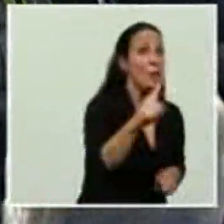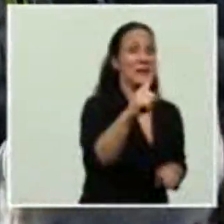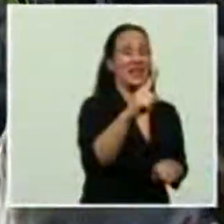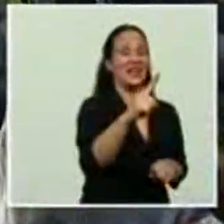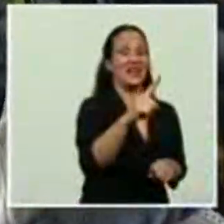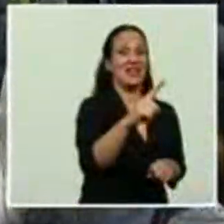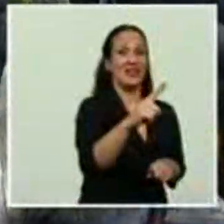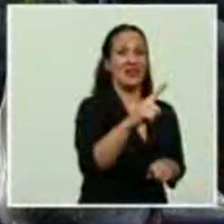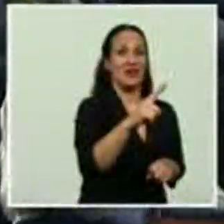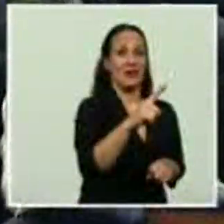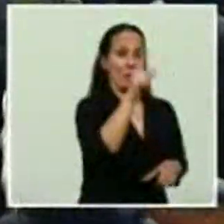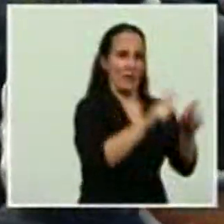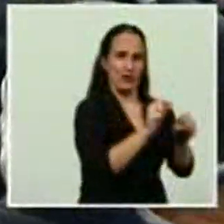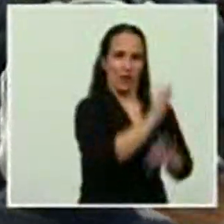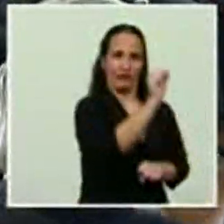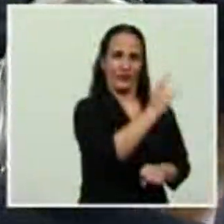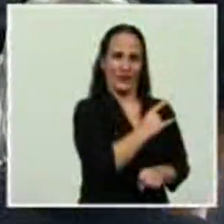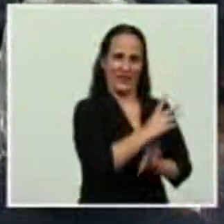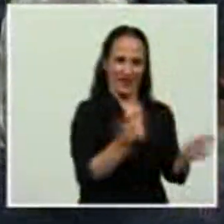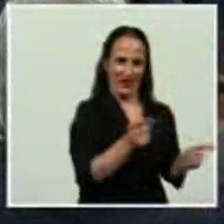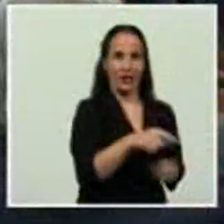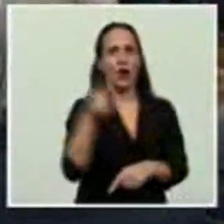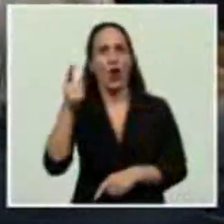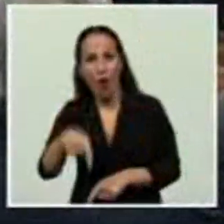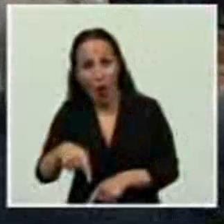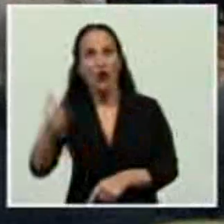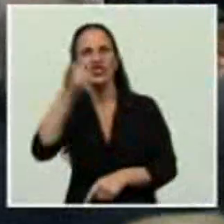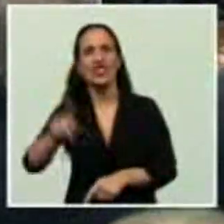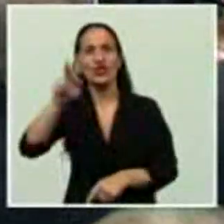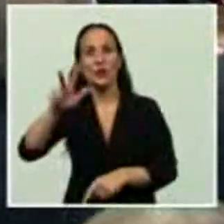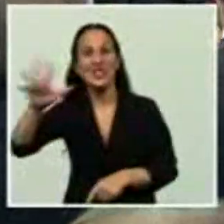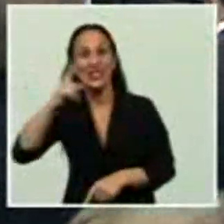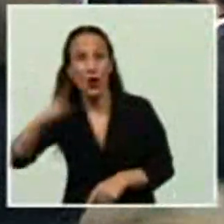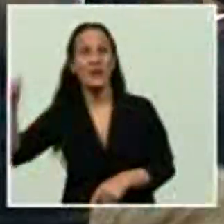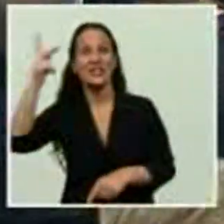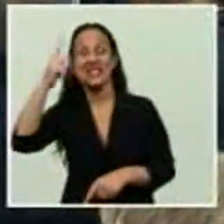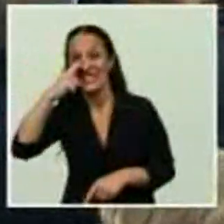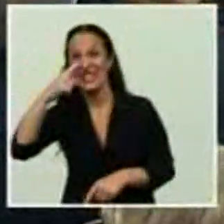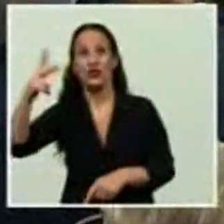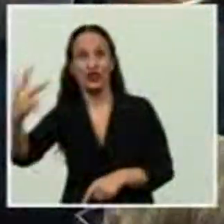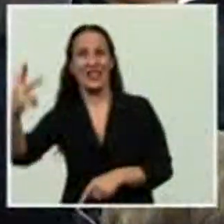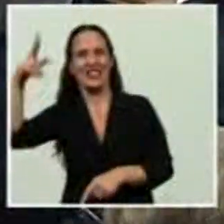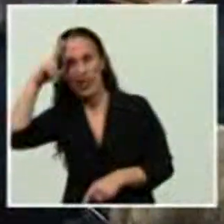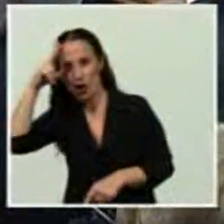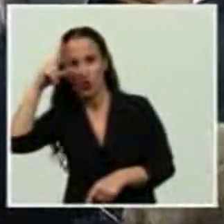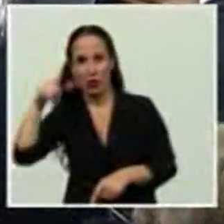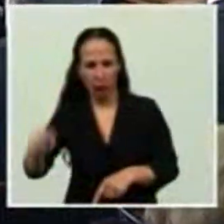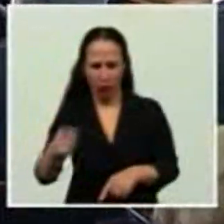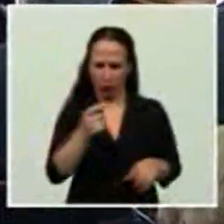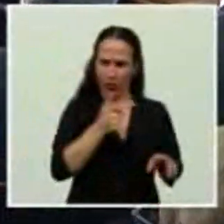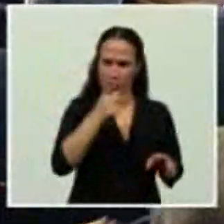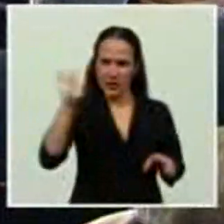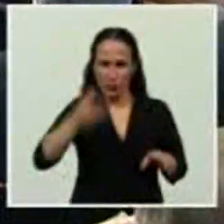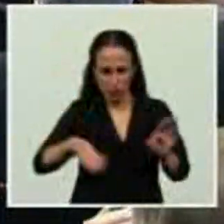65000 universitarios hoy tenemos 2738 casi un 100%